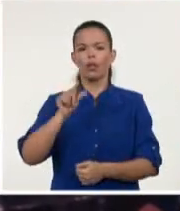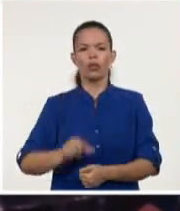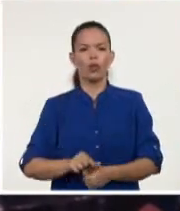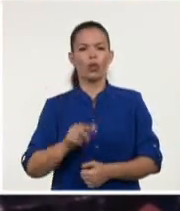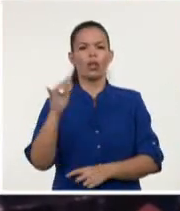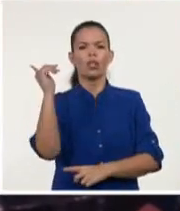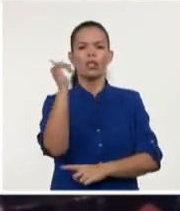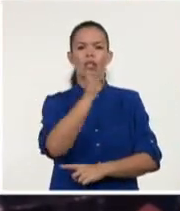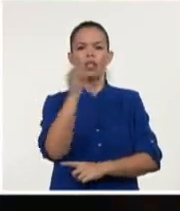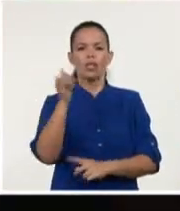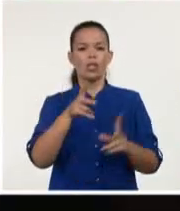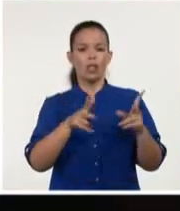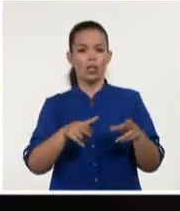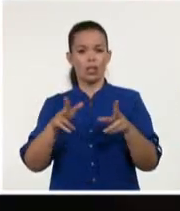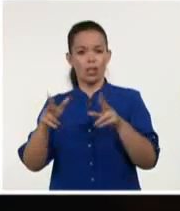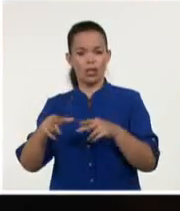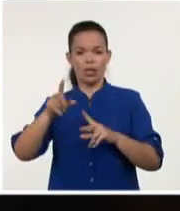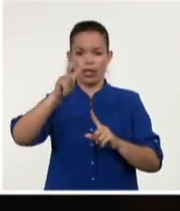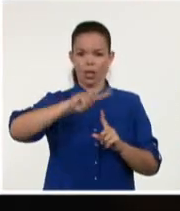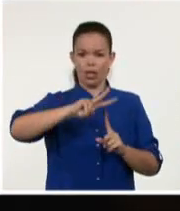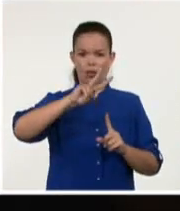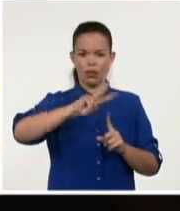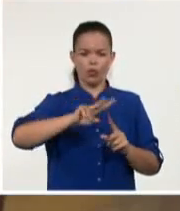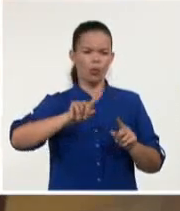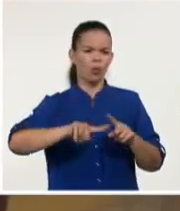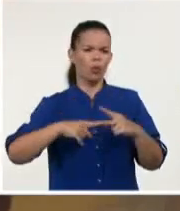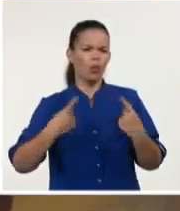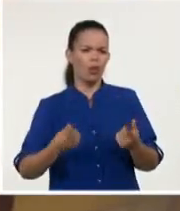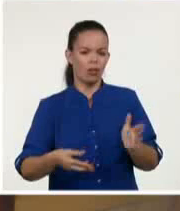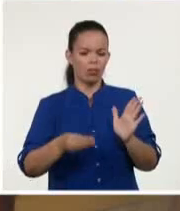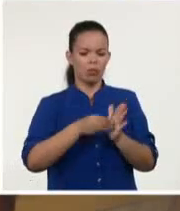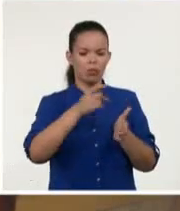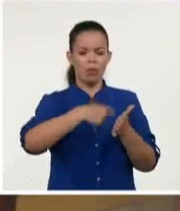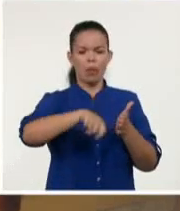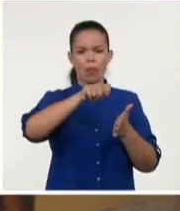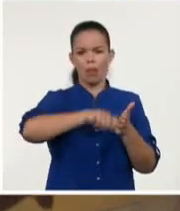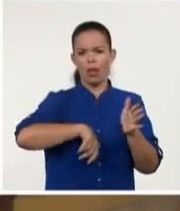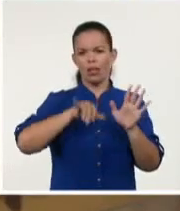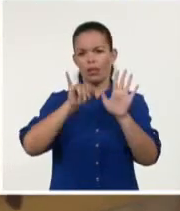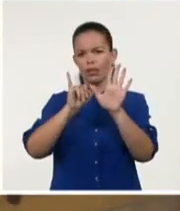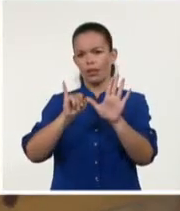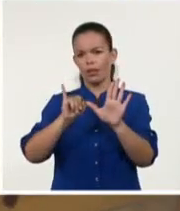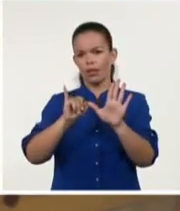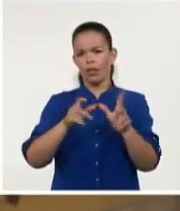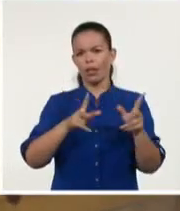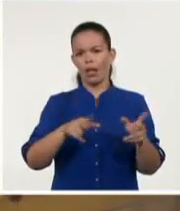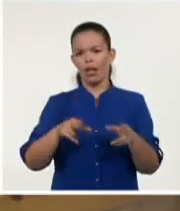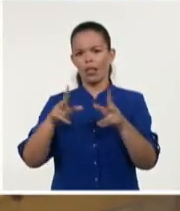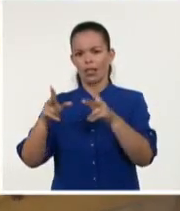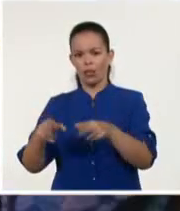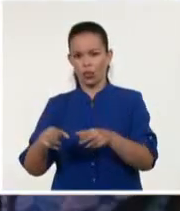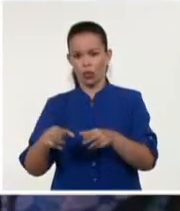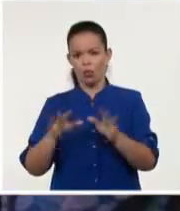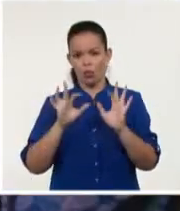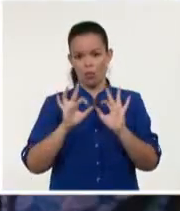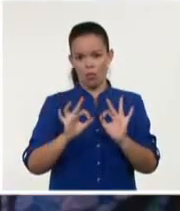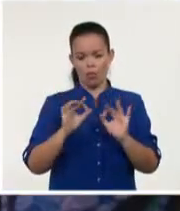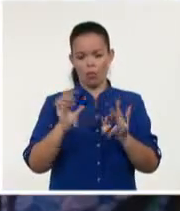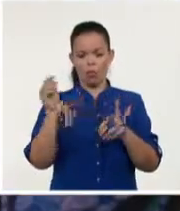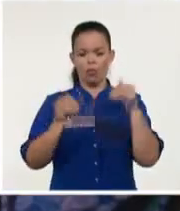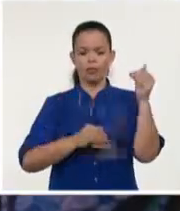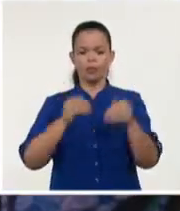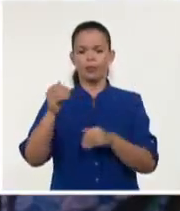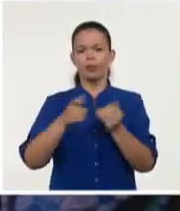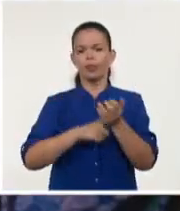televisión, Rolando Xion, como parte de las actividades de la sexta edición de la jornada cultural Pineros de Corazón. En